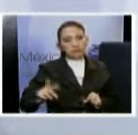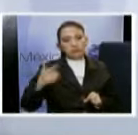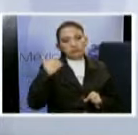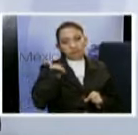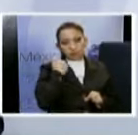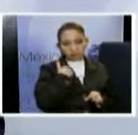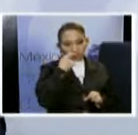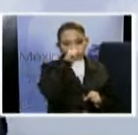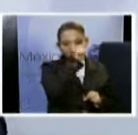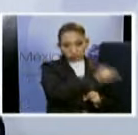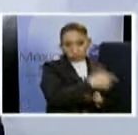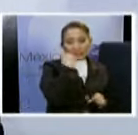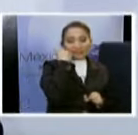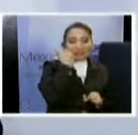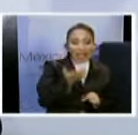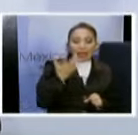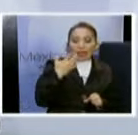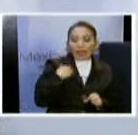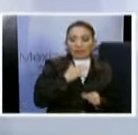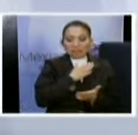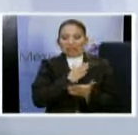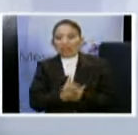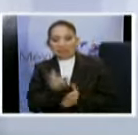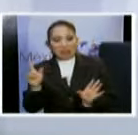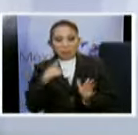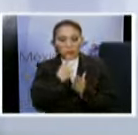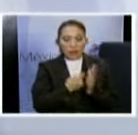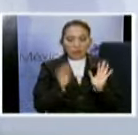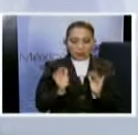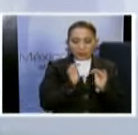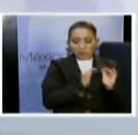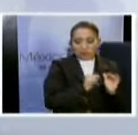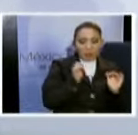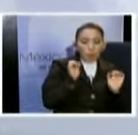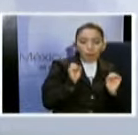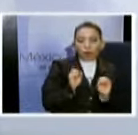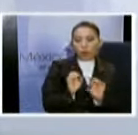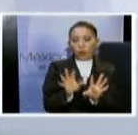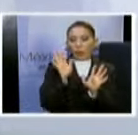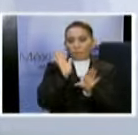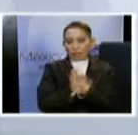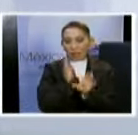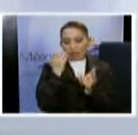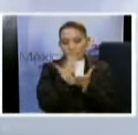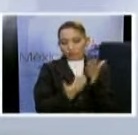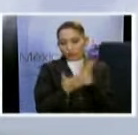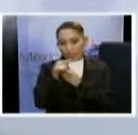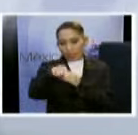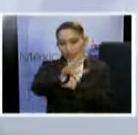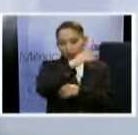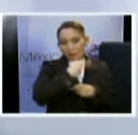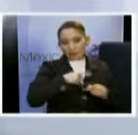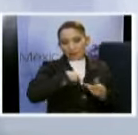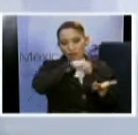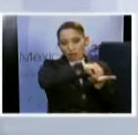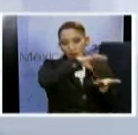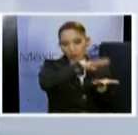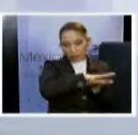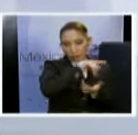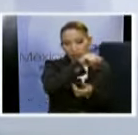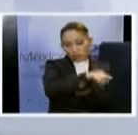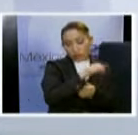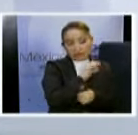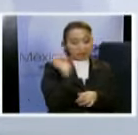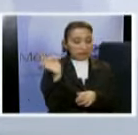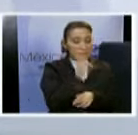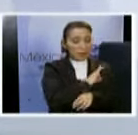gobierno canadiense busca limitar su participación en el programa y dejarlo cada vez más en manos de los empleadores, lo que podría